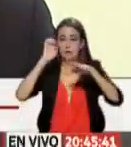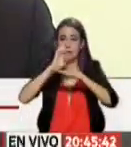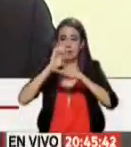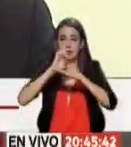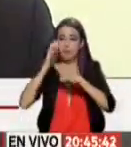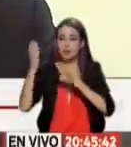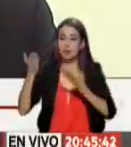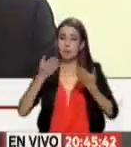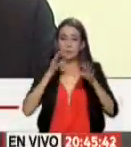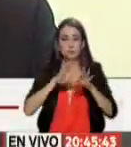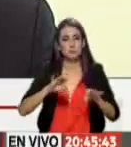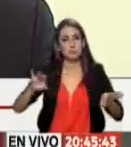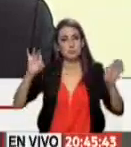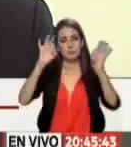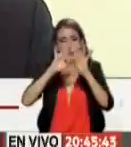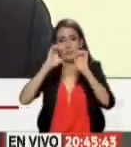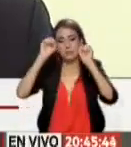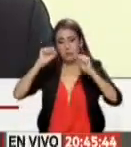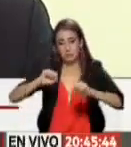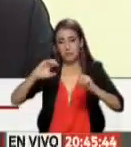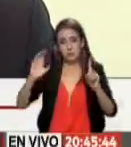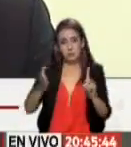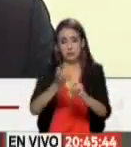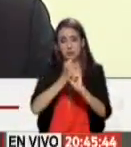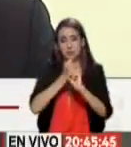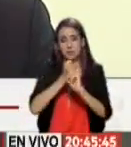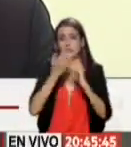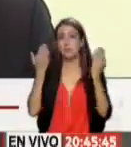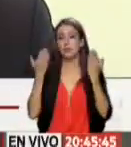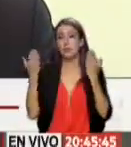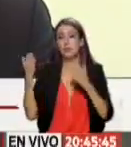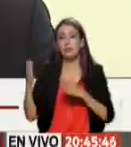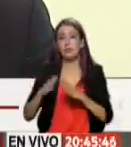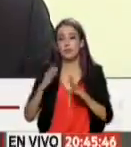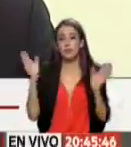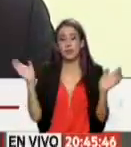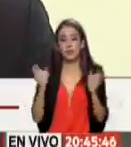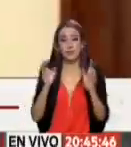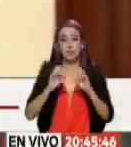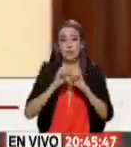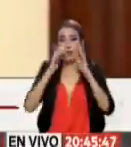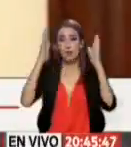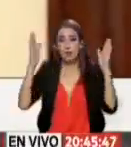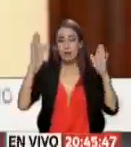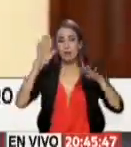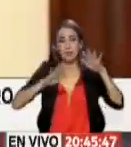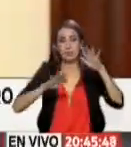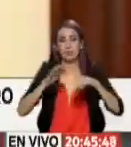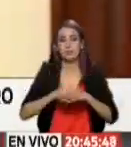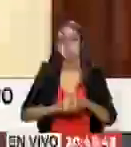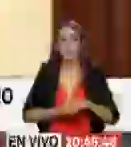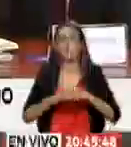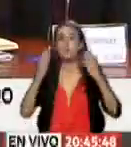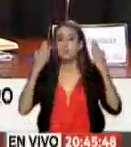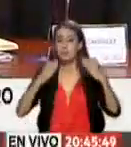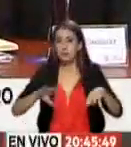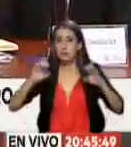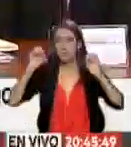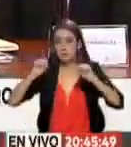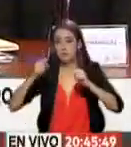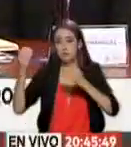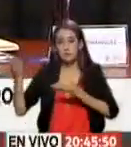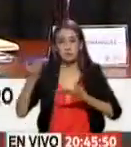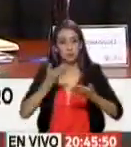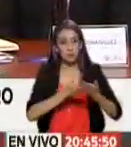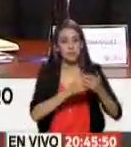muy importante para poder conseguir estos resultados en el corto, mediano y largo plazo. Representantes de Embrapa visitaron 4 centros